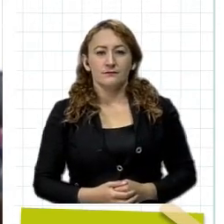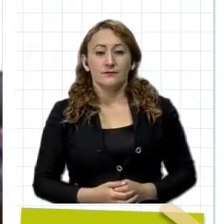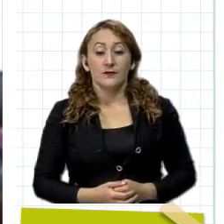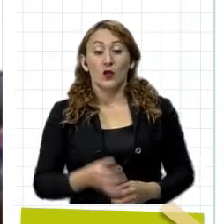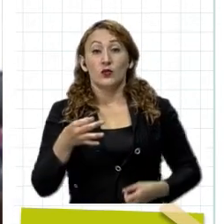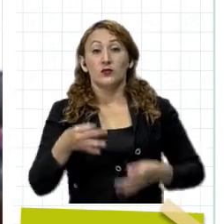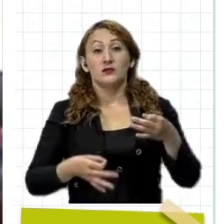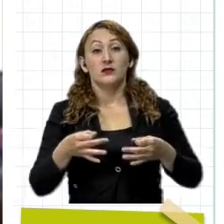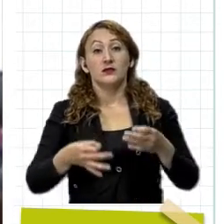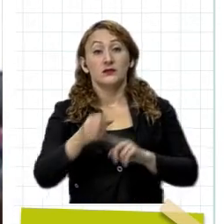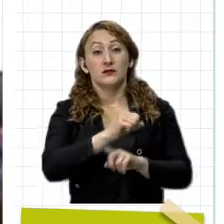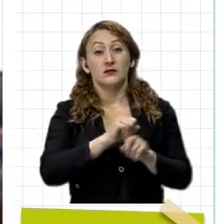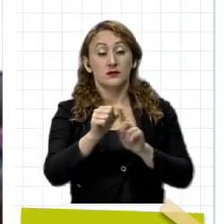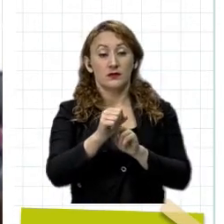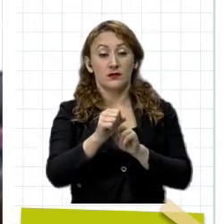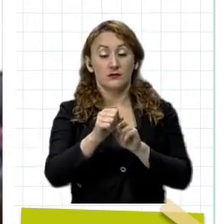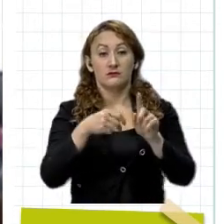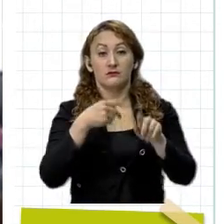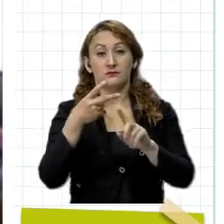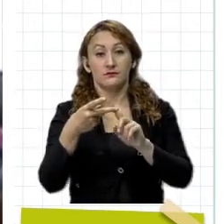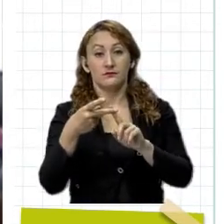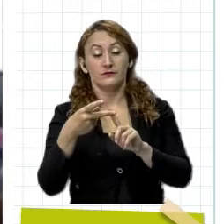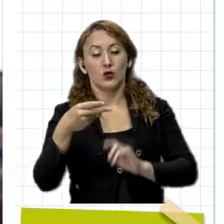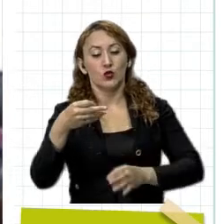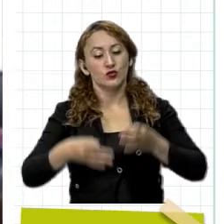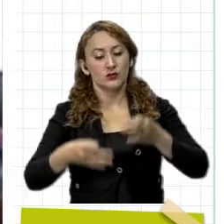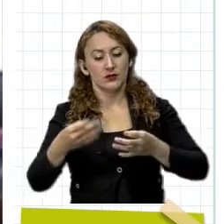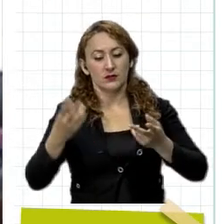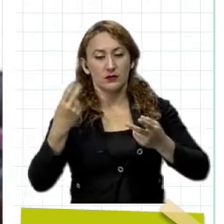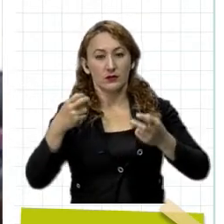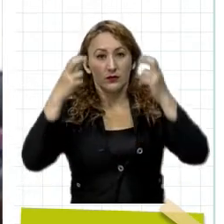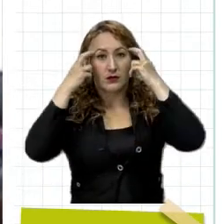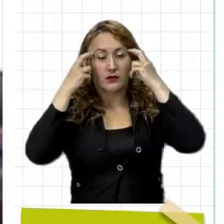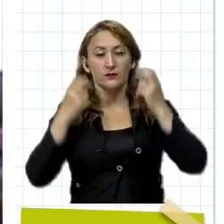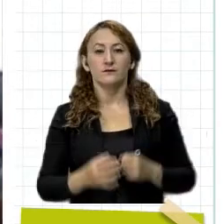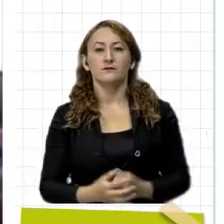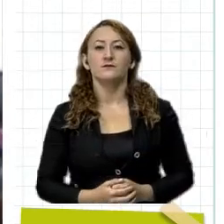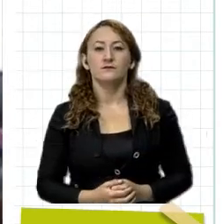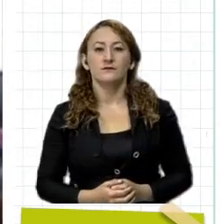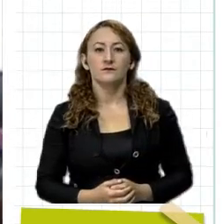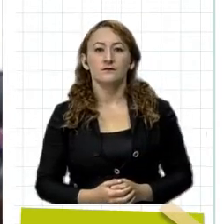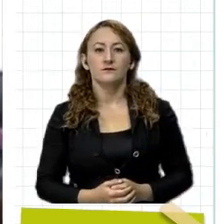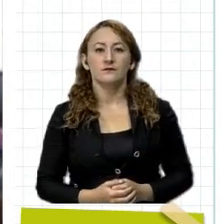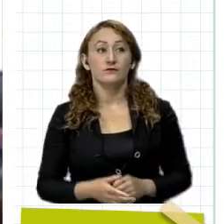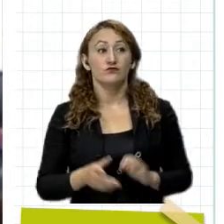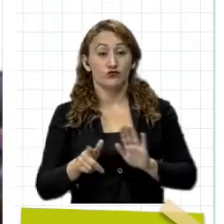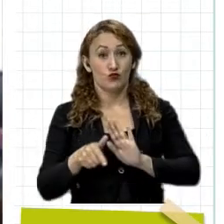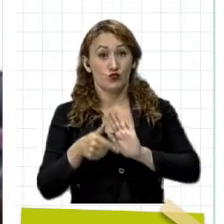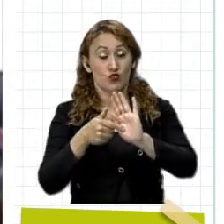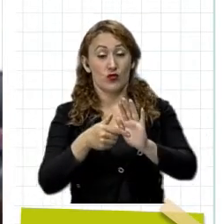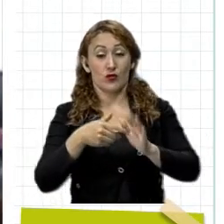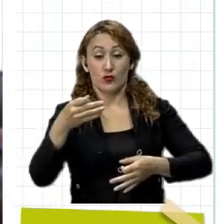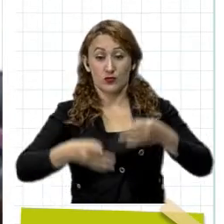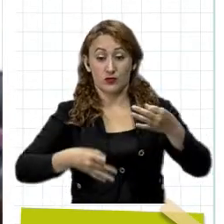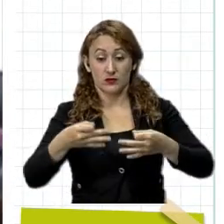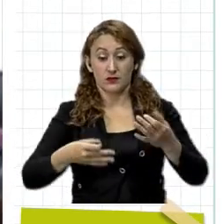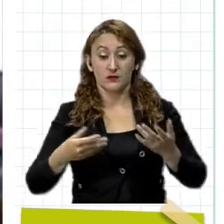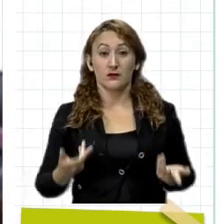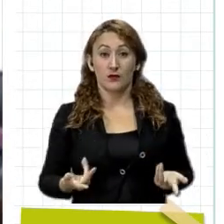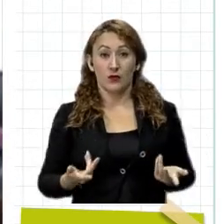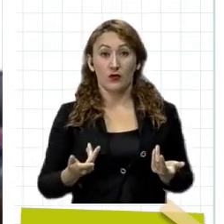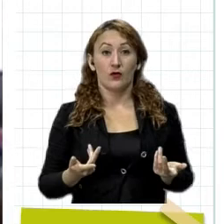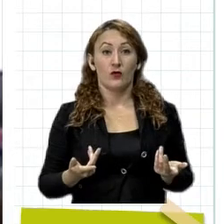Justicia social y justicia cognitiva. ¿Un modelo de justicia bivalente para